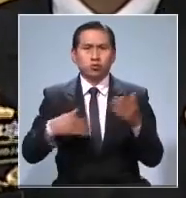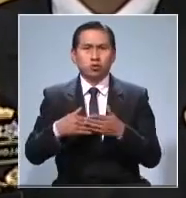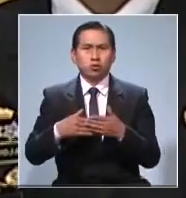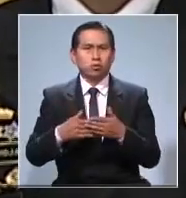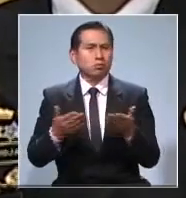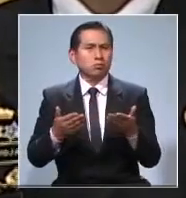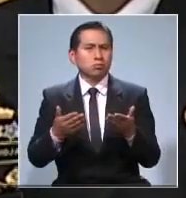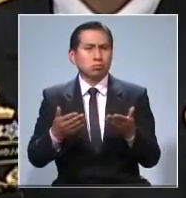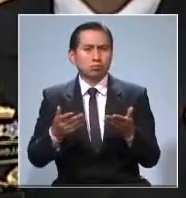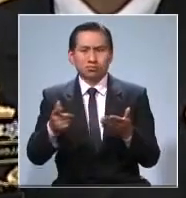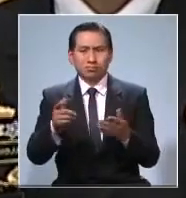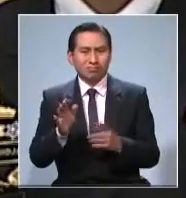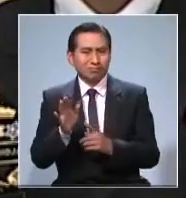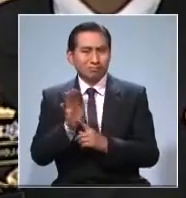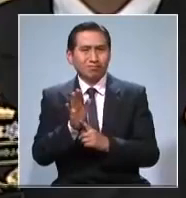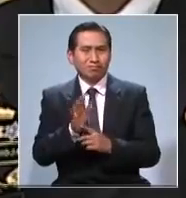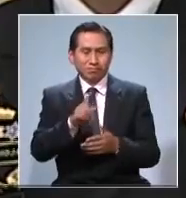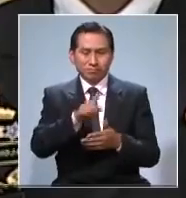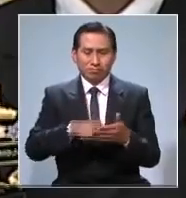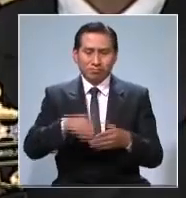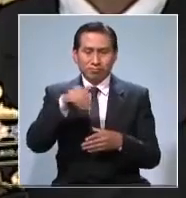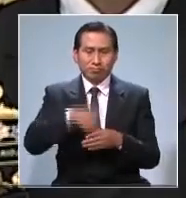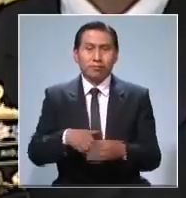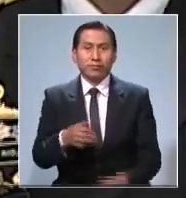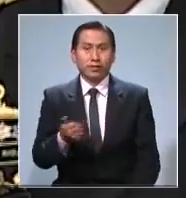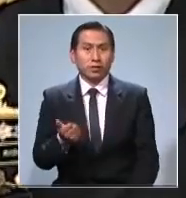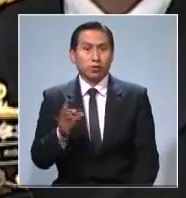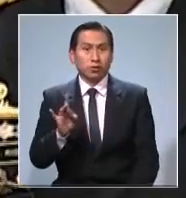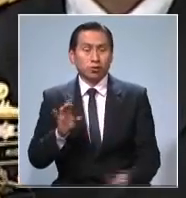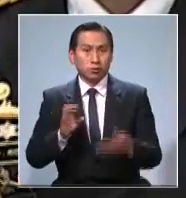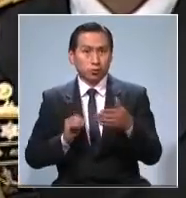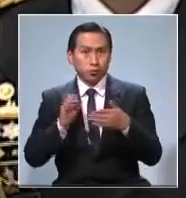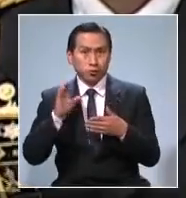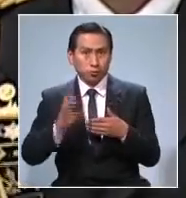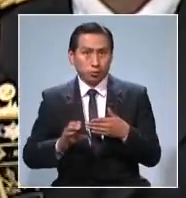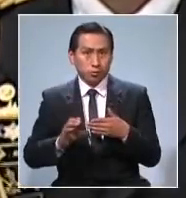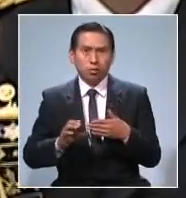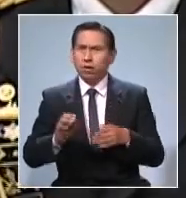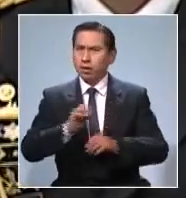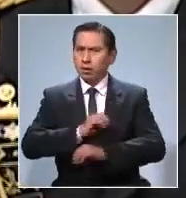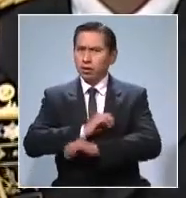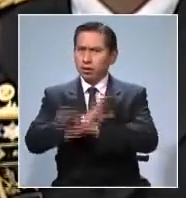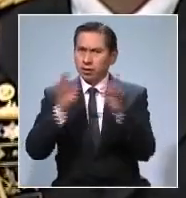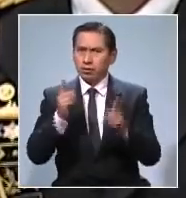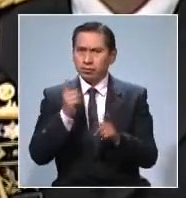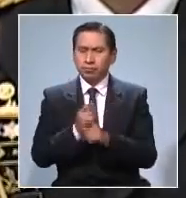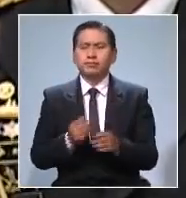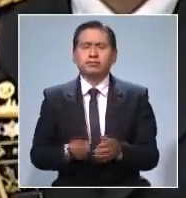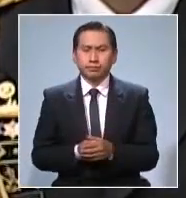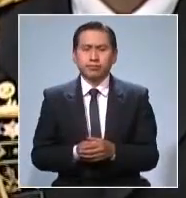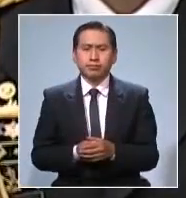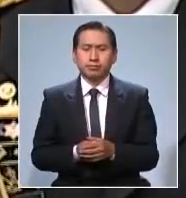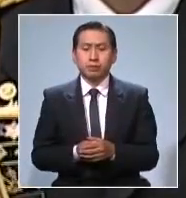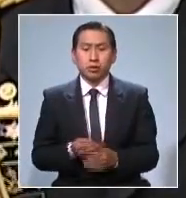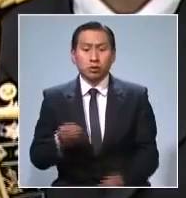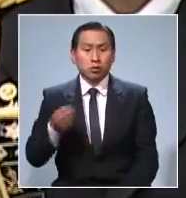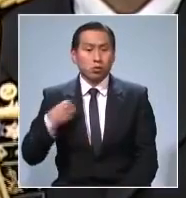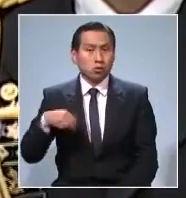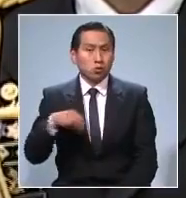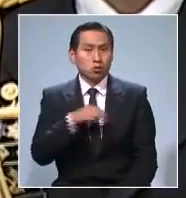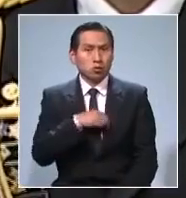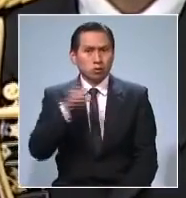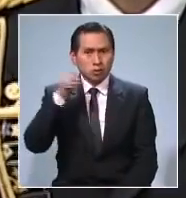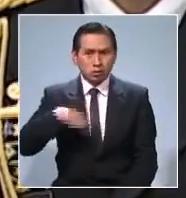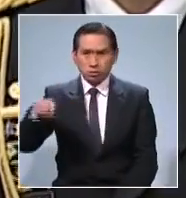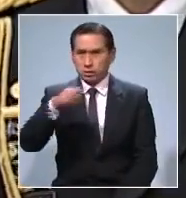expresado en las urnas el 18 de octubre fue claro y nosotros